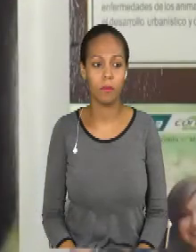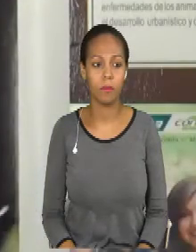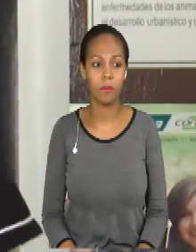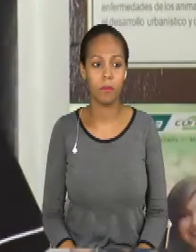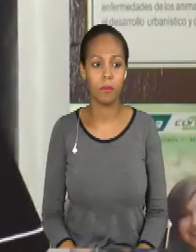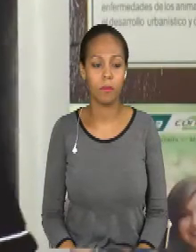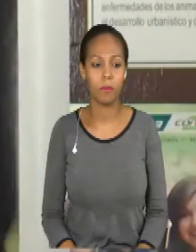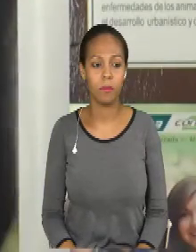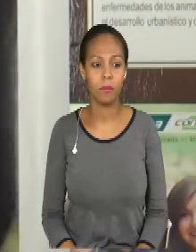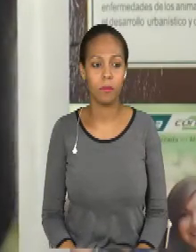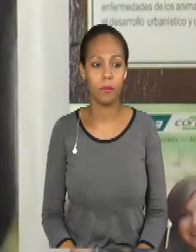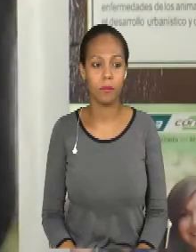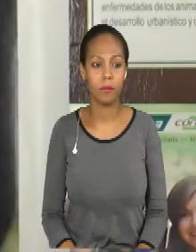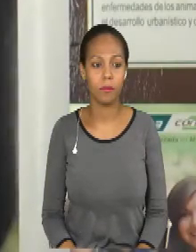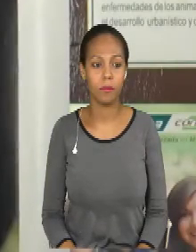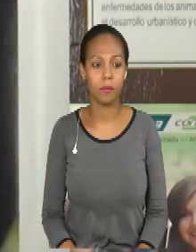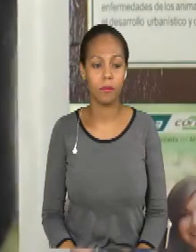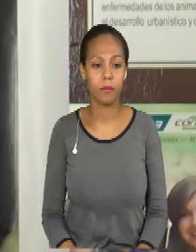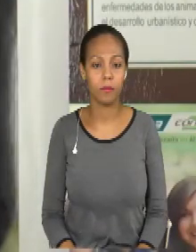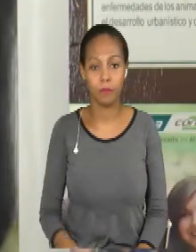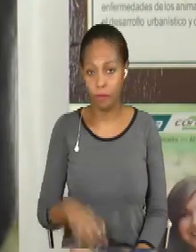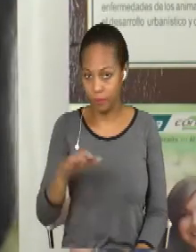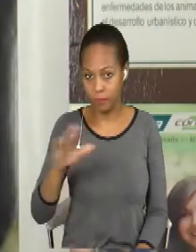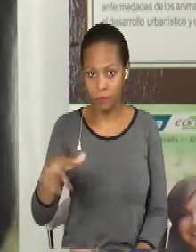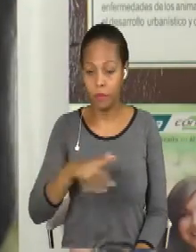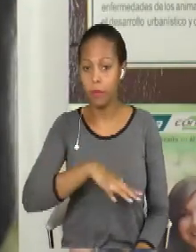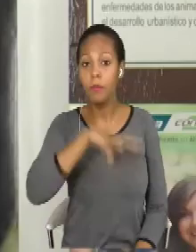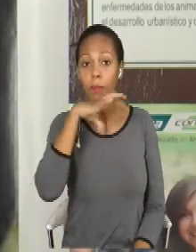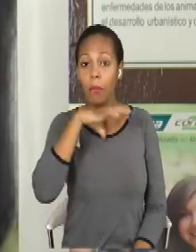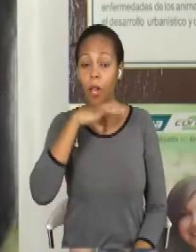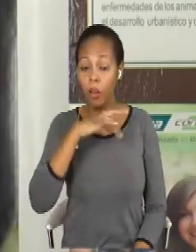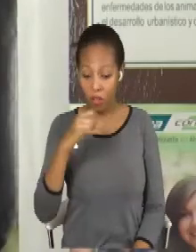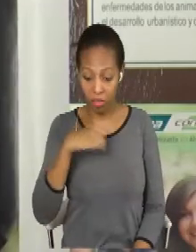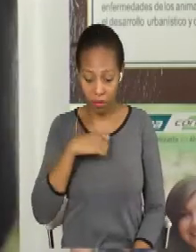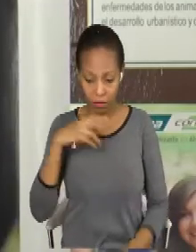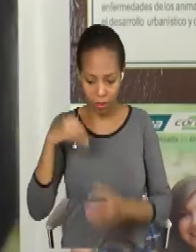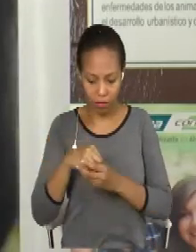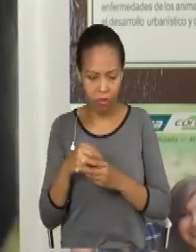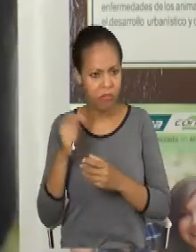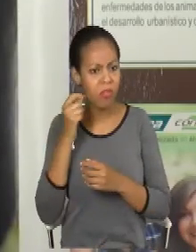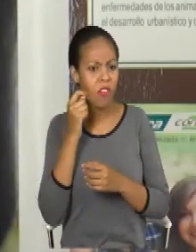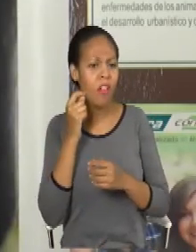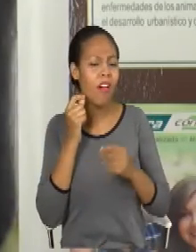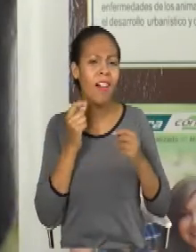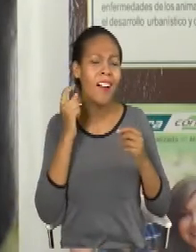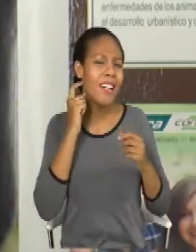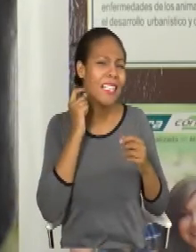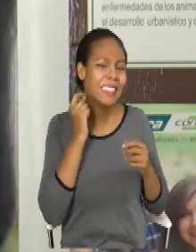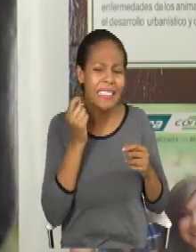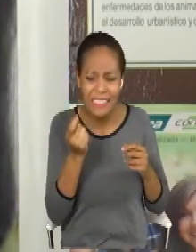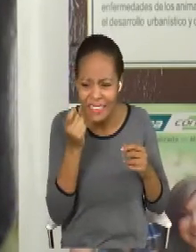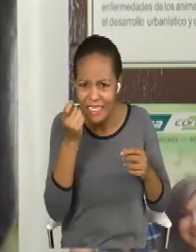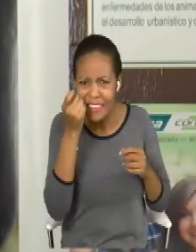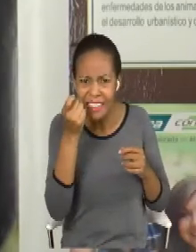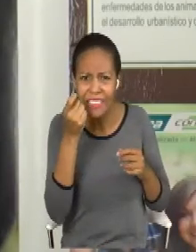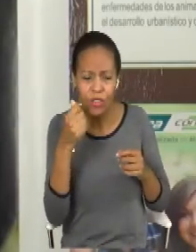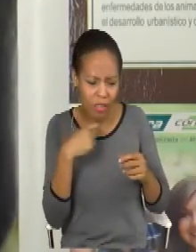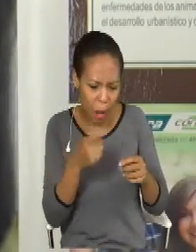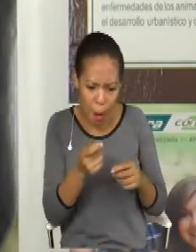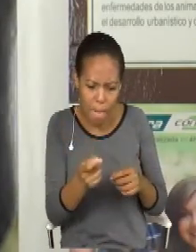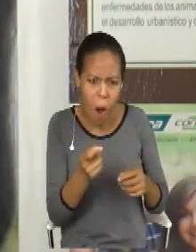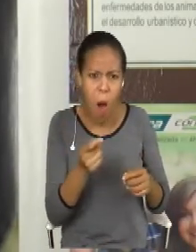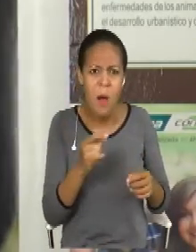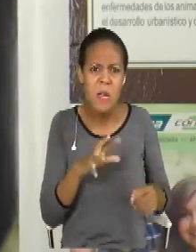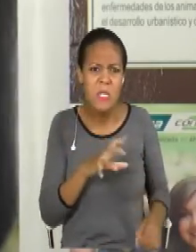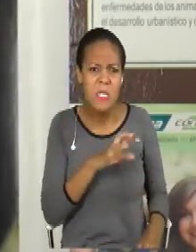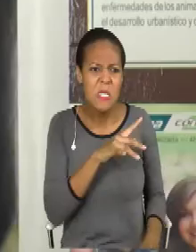bueno, mire, los perros no producen las garrapatas. ¿Qué son las garrapatas? Pues mira, las garrapatas son ectoparásitos. ¿Eso qué quiere